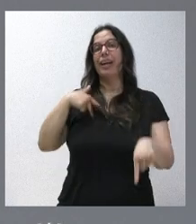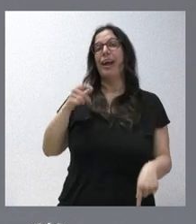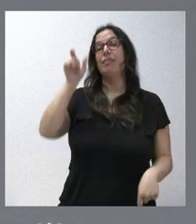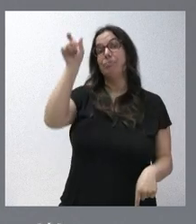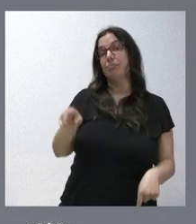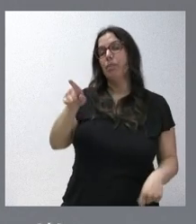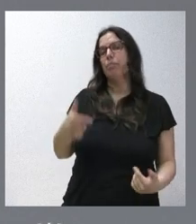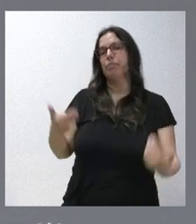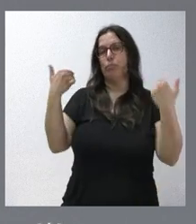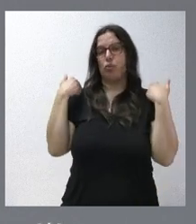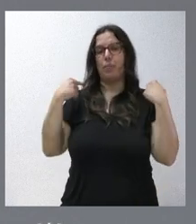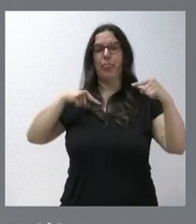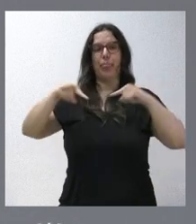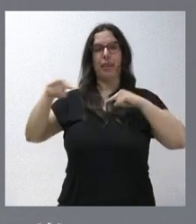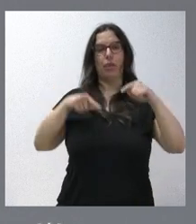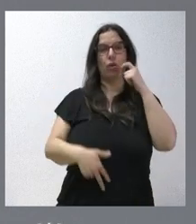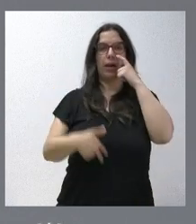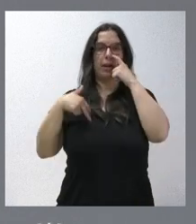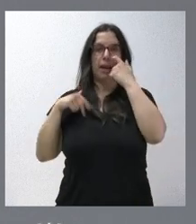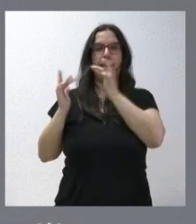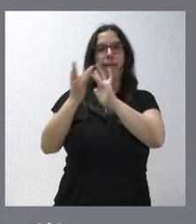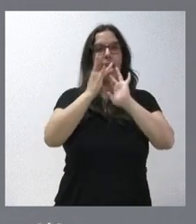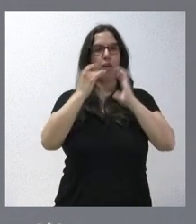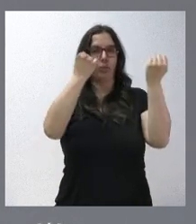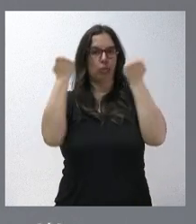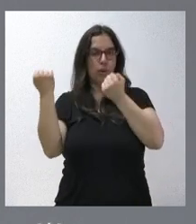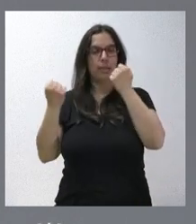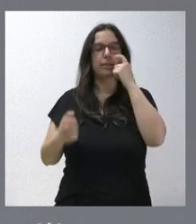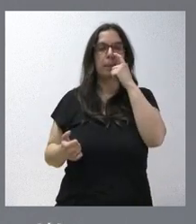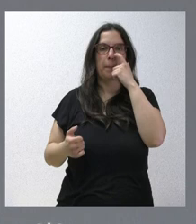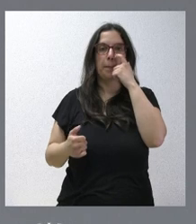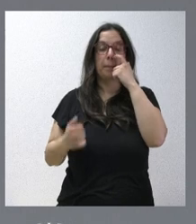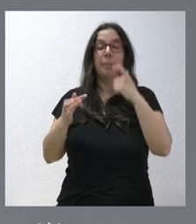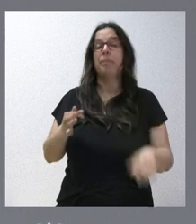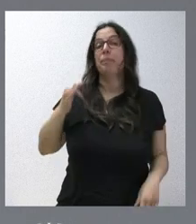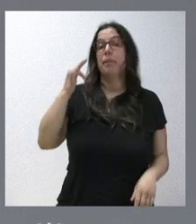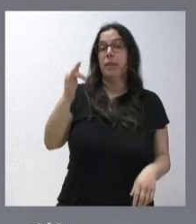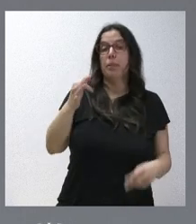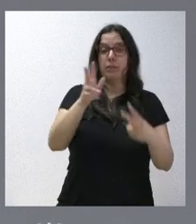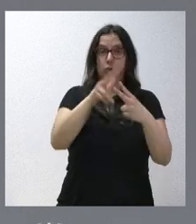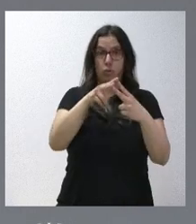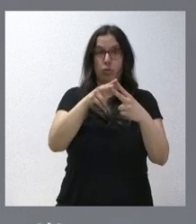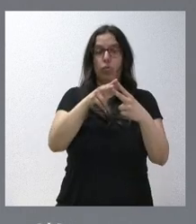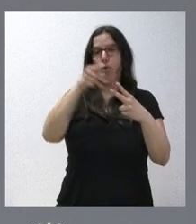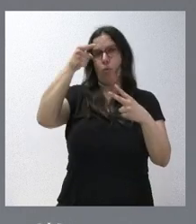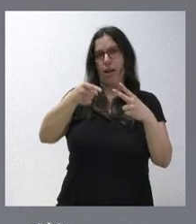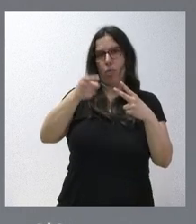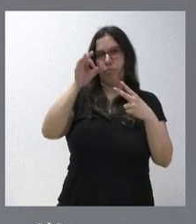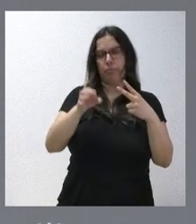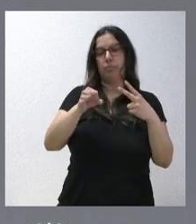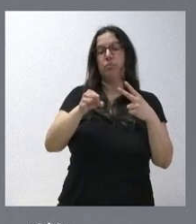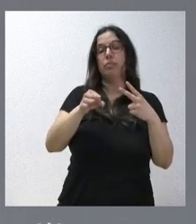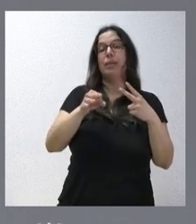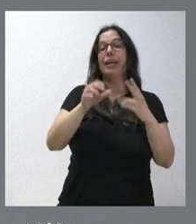responsable de la dirección general de relaciones institucionales y además de estos órganos obligatorios en los